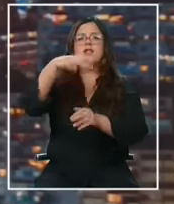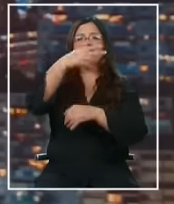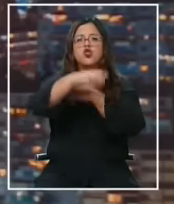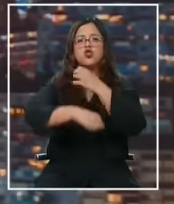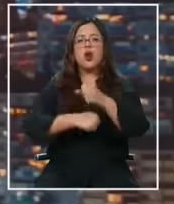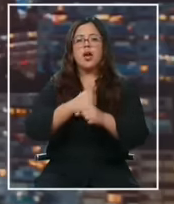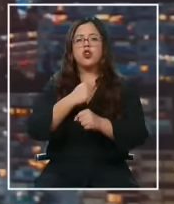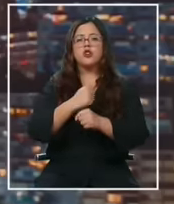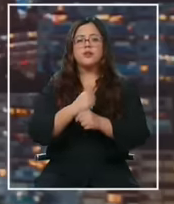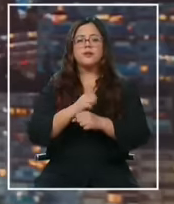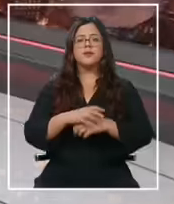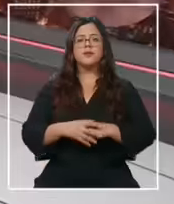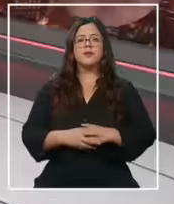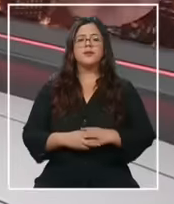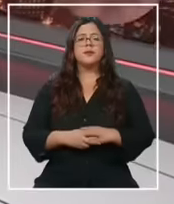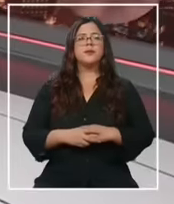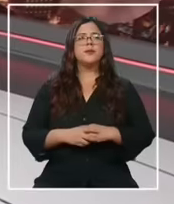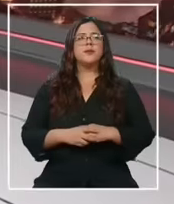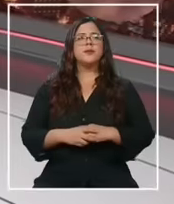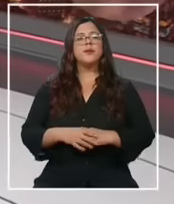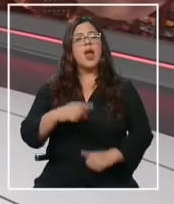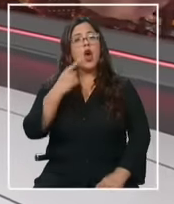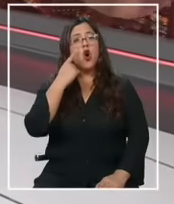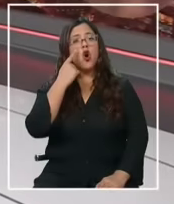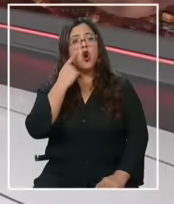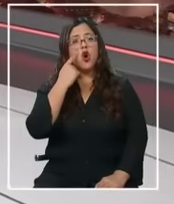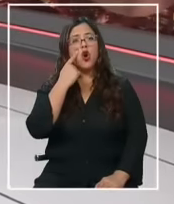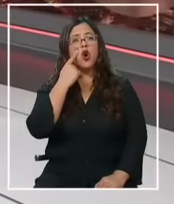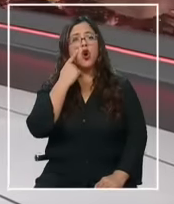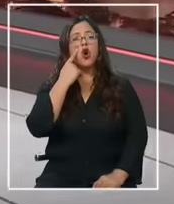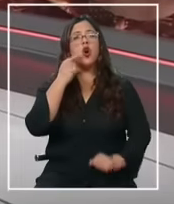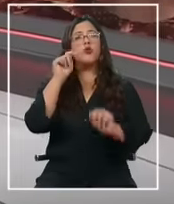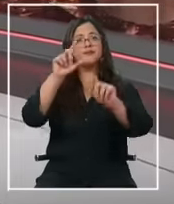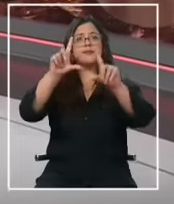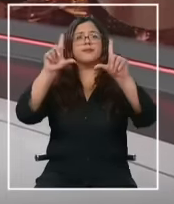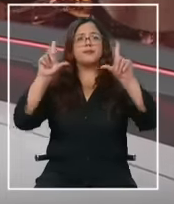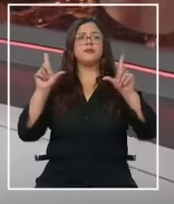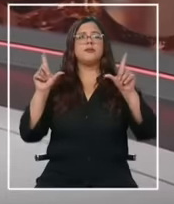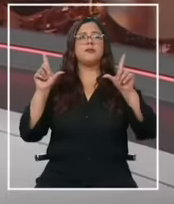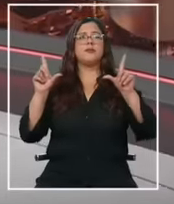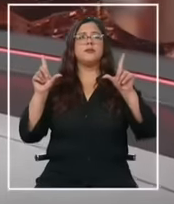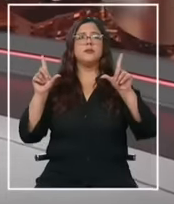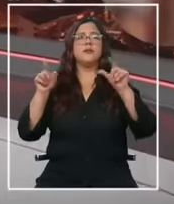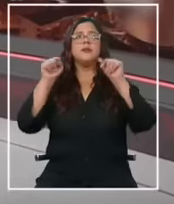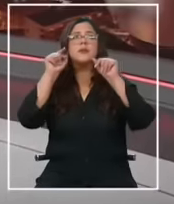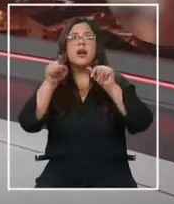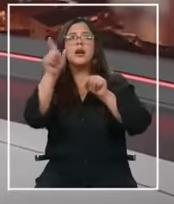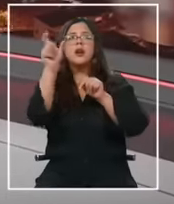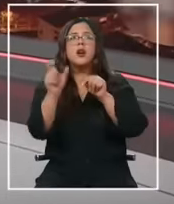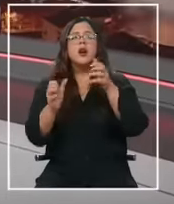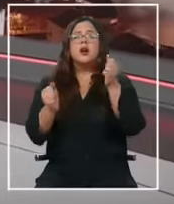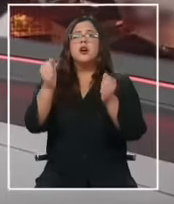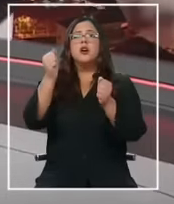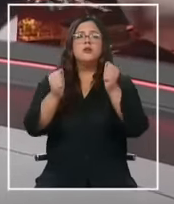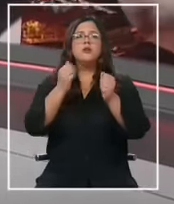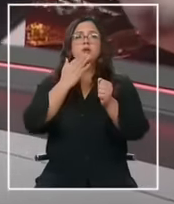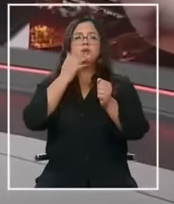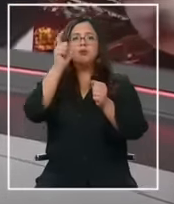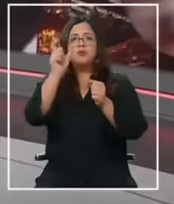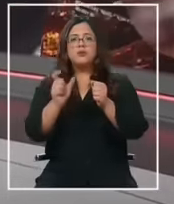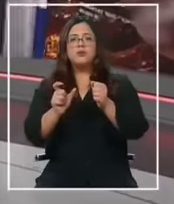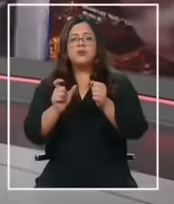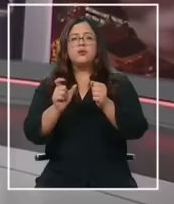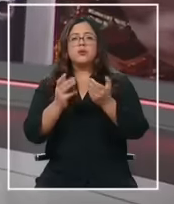18 años. Atención con esta imagen. aparece el conductor y el TENS de